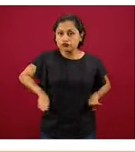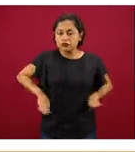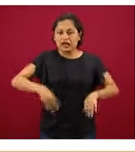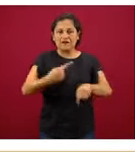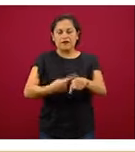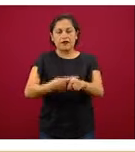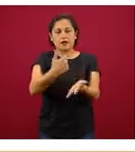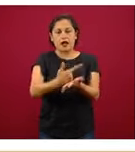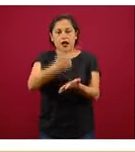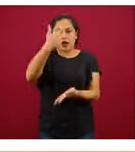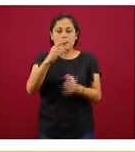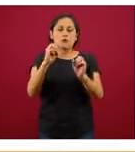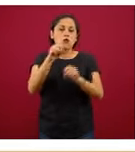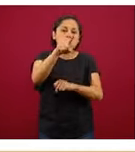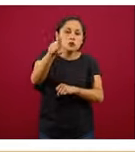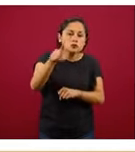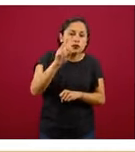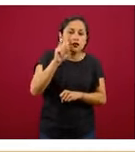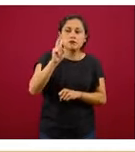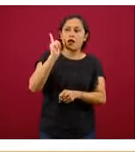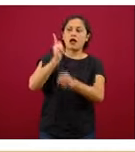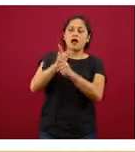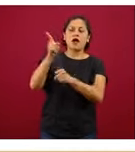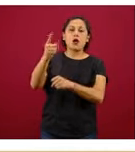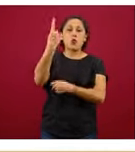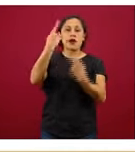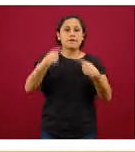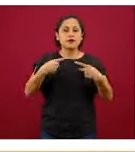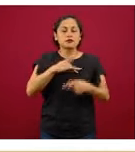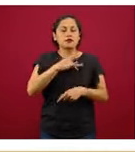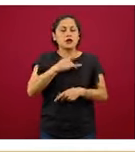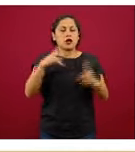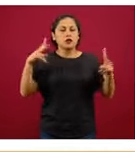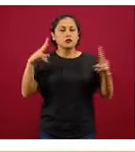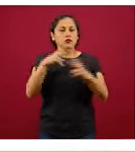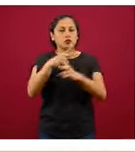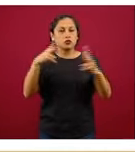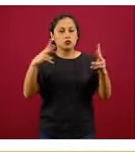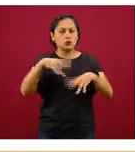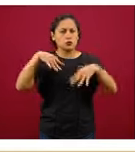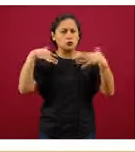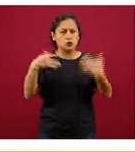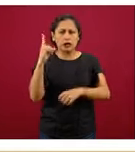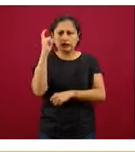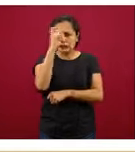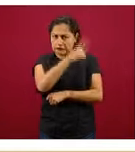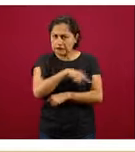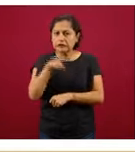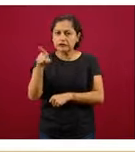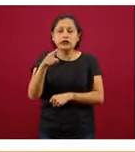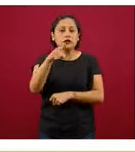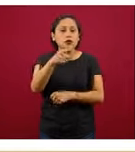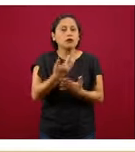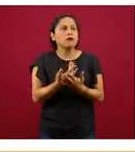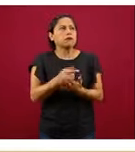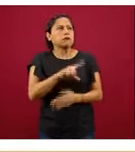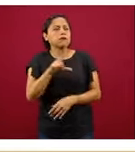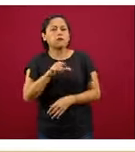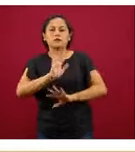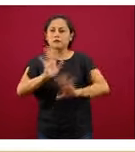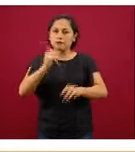identifiquen pacientes graves que tengan dificultad respiratoria, no se esperen. Tenemos que llamar al 911 para que el 911 haga todo